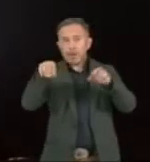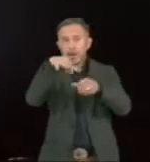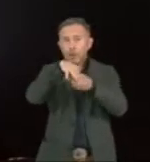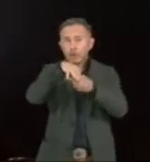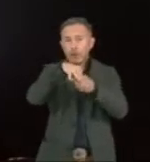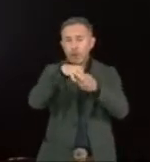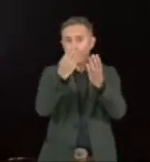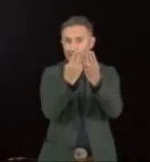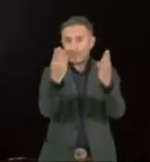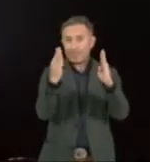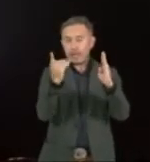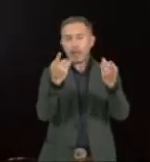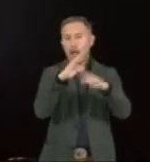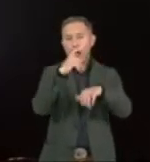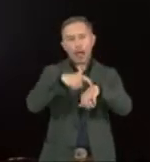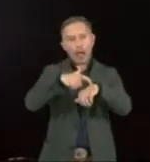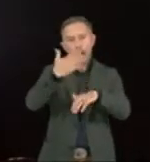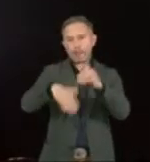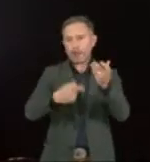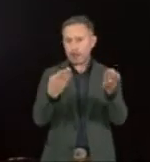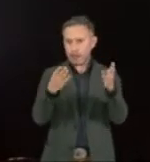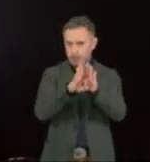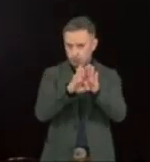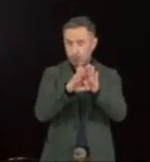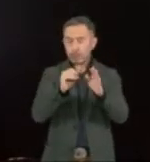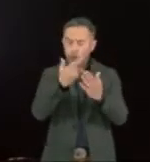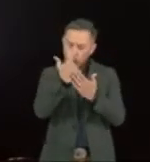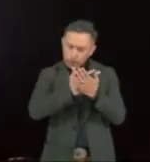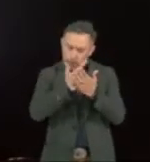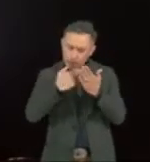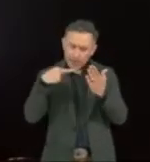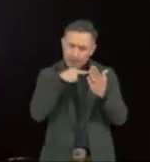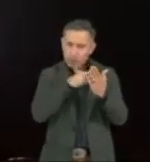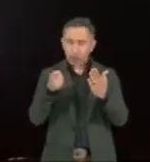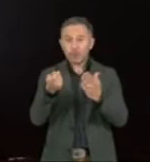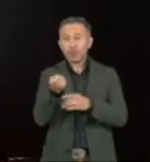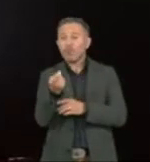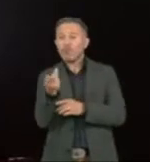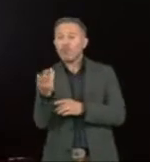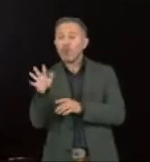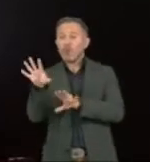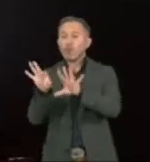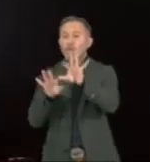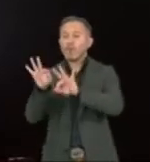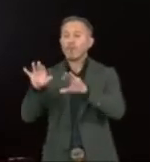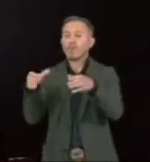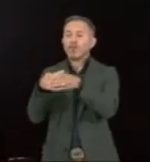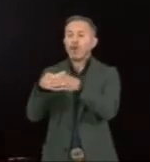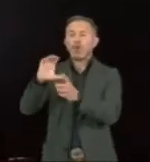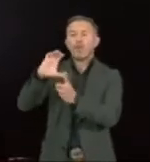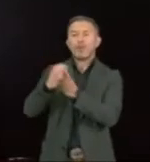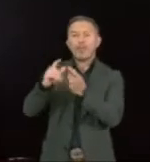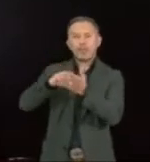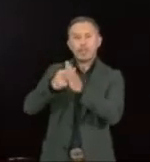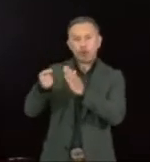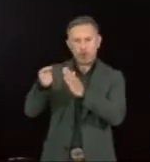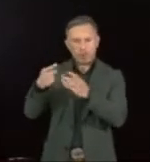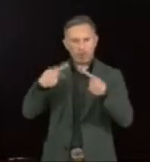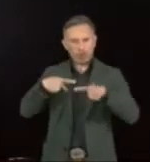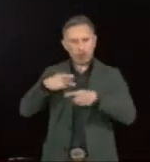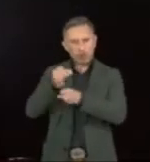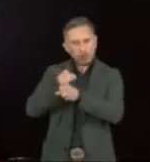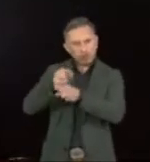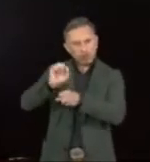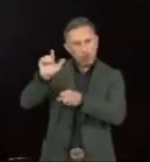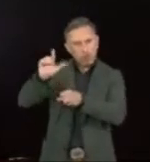establecida en el sistema de conteo rápido ha permitido que los científicos que integran el comité técnico cuenten con la información necesaria para hacer